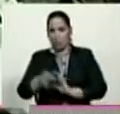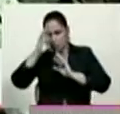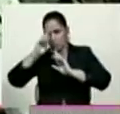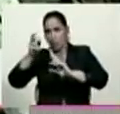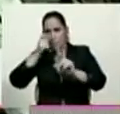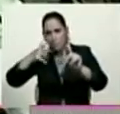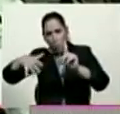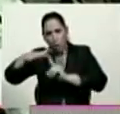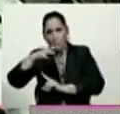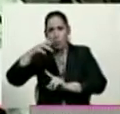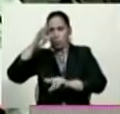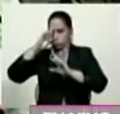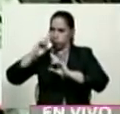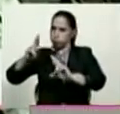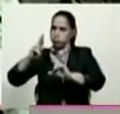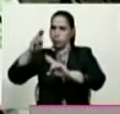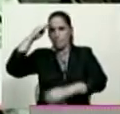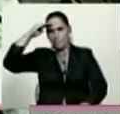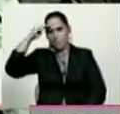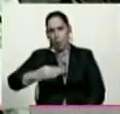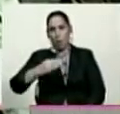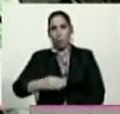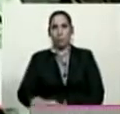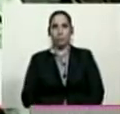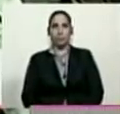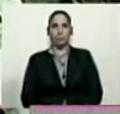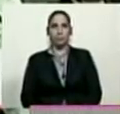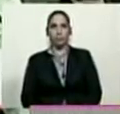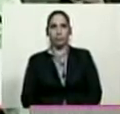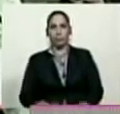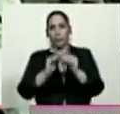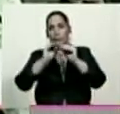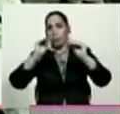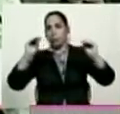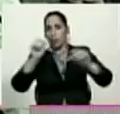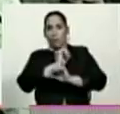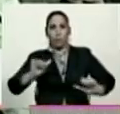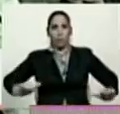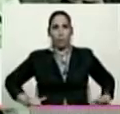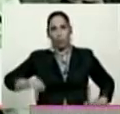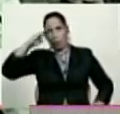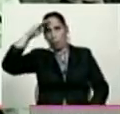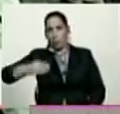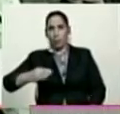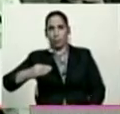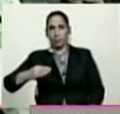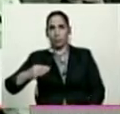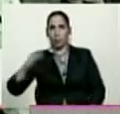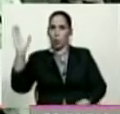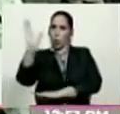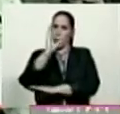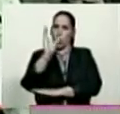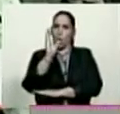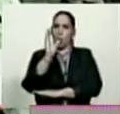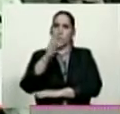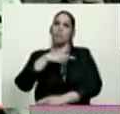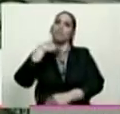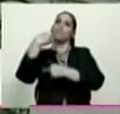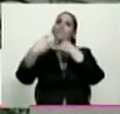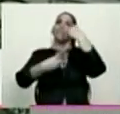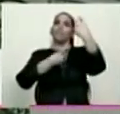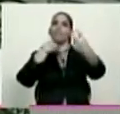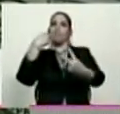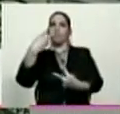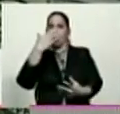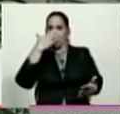pueblo, respetamos a sus fuerzas militares. Le hago un llamado a las fuerzas militares de Colombia para que alcen su voz frente a